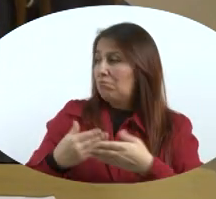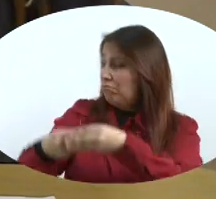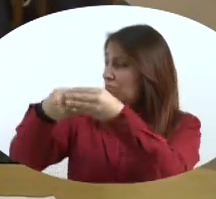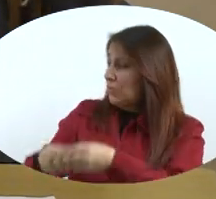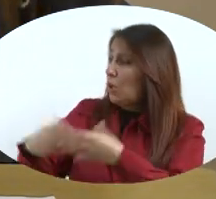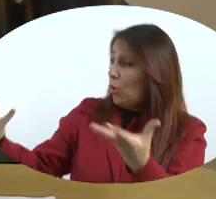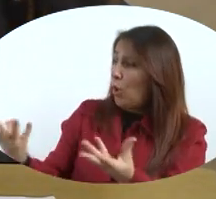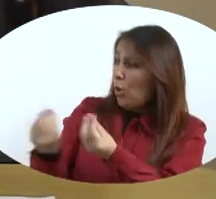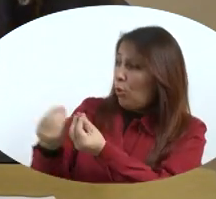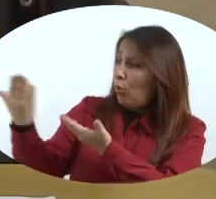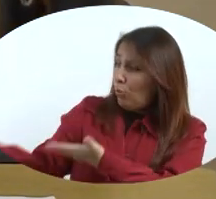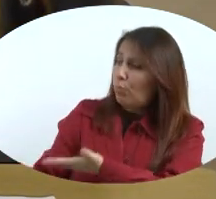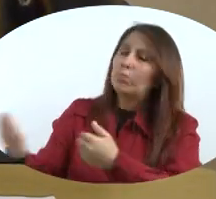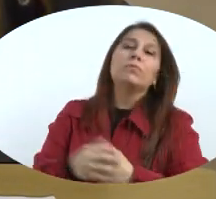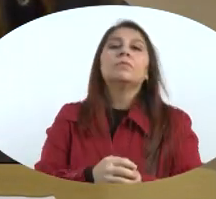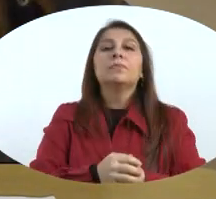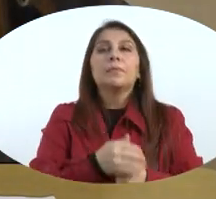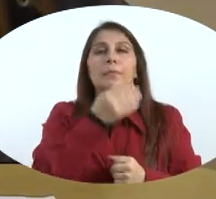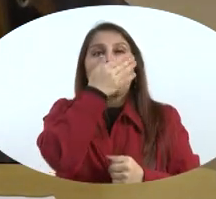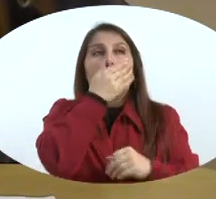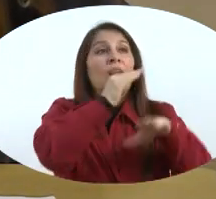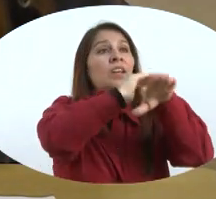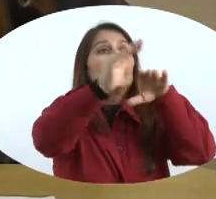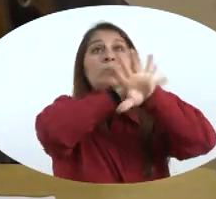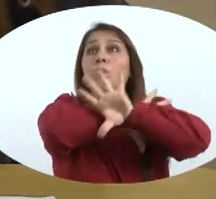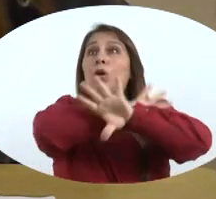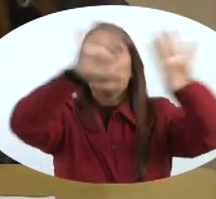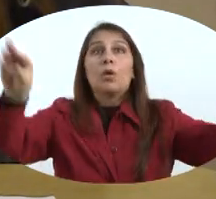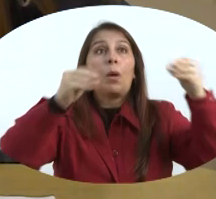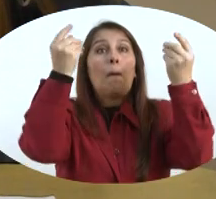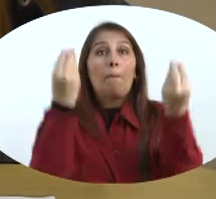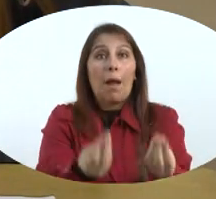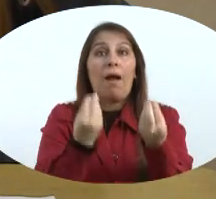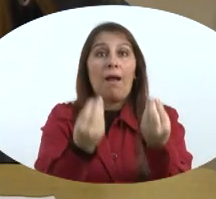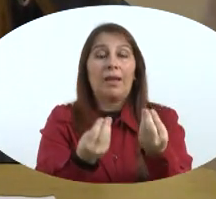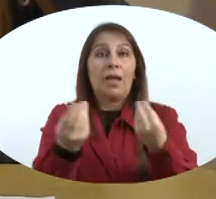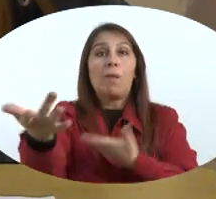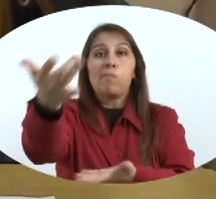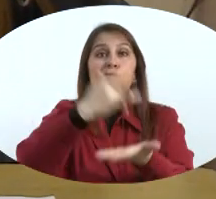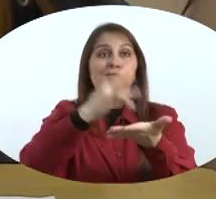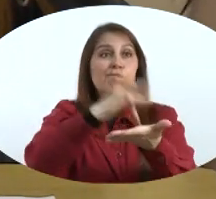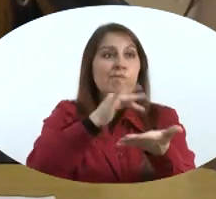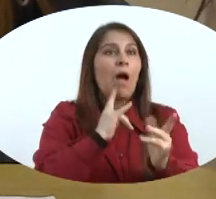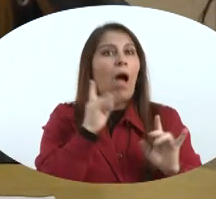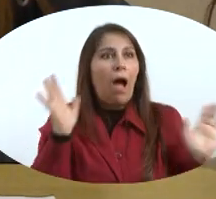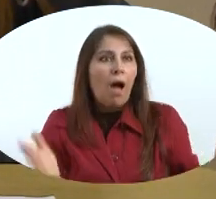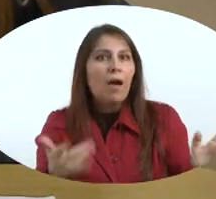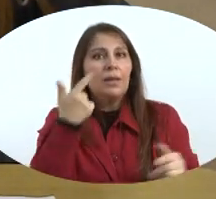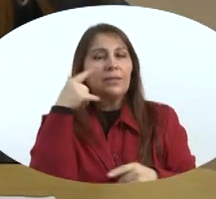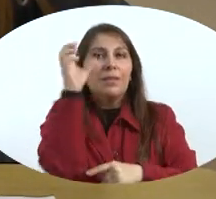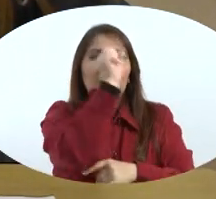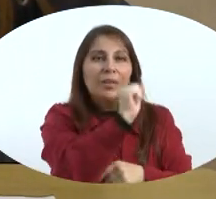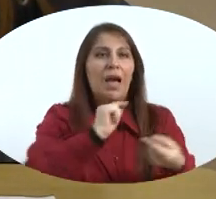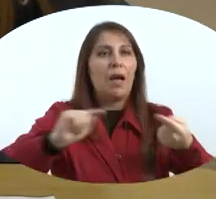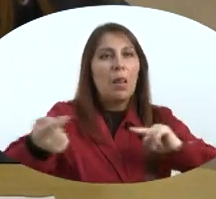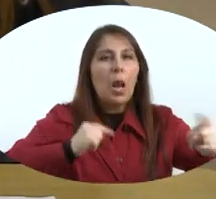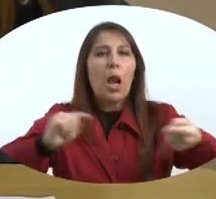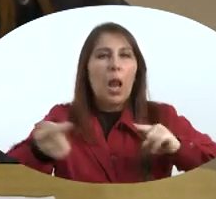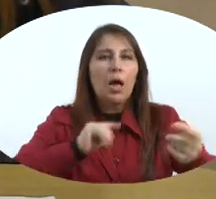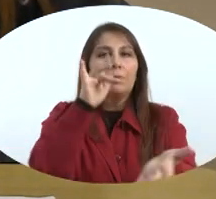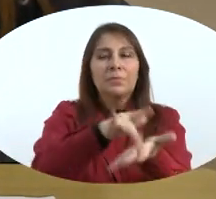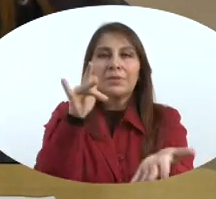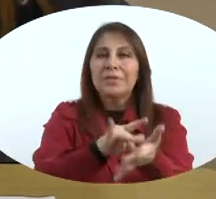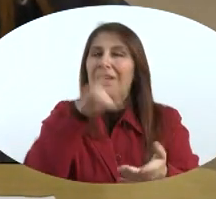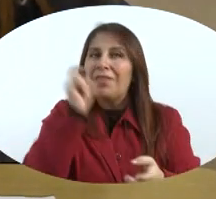del aura y pues invitar a toda la comunidad universitaria a los que van a ver este debate que estos escenarios de participación los tenemos que llenar aún más